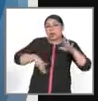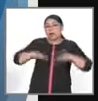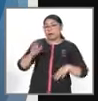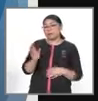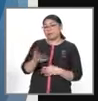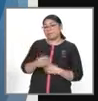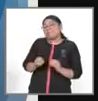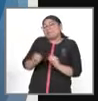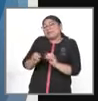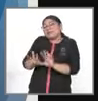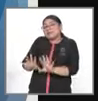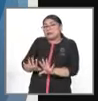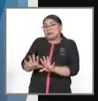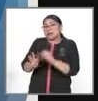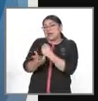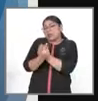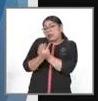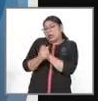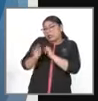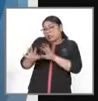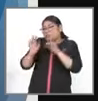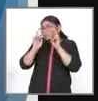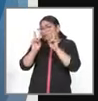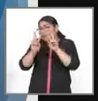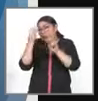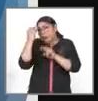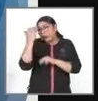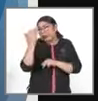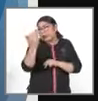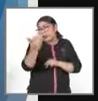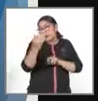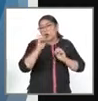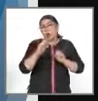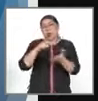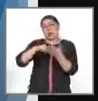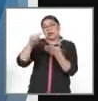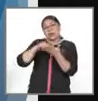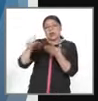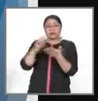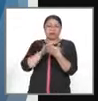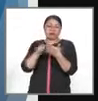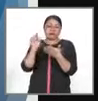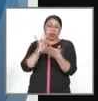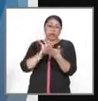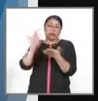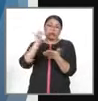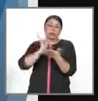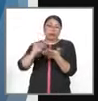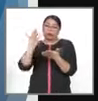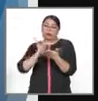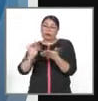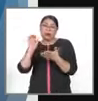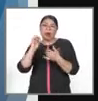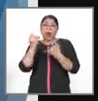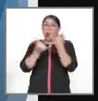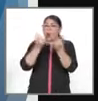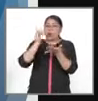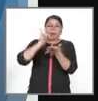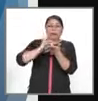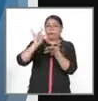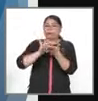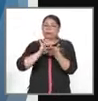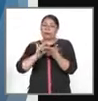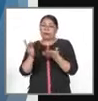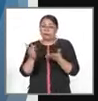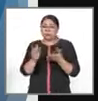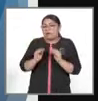lo que ellos se les más fácil ver la televisión tener la tableta eh poner los videojuegos eh